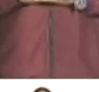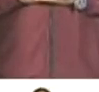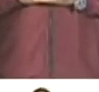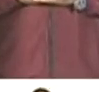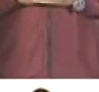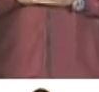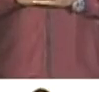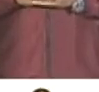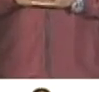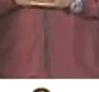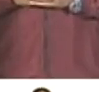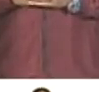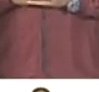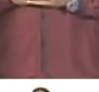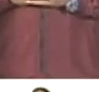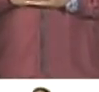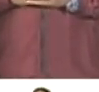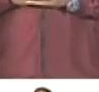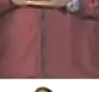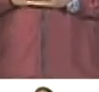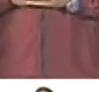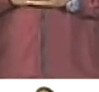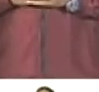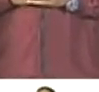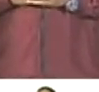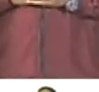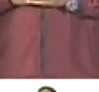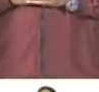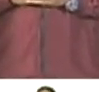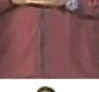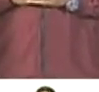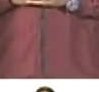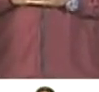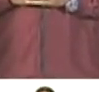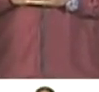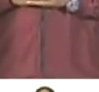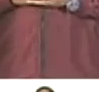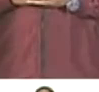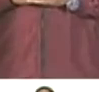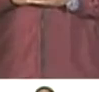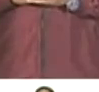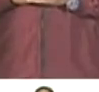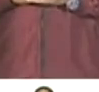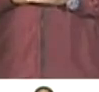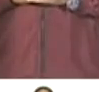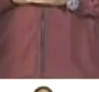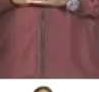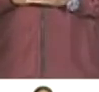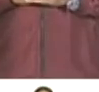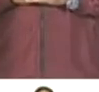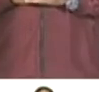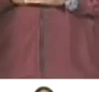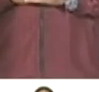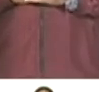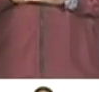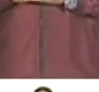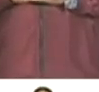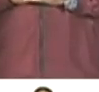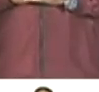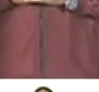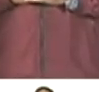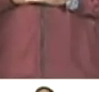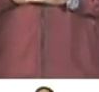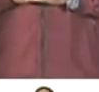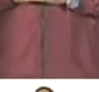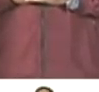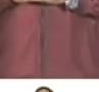Y mire que le ha costado duro al compañero Nicolás Maduro. Pero muy ruda ha sido esta batalla. Ataques